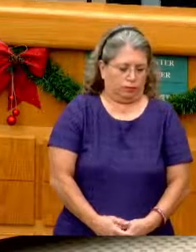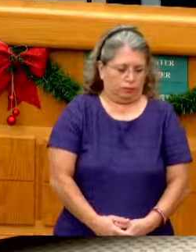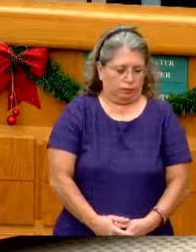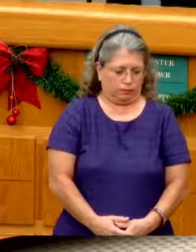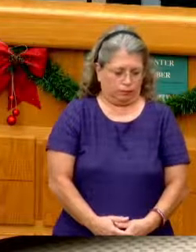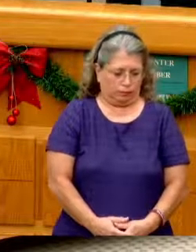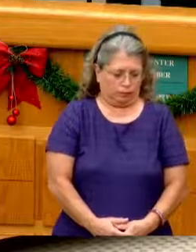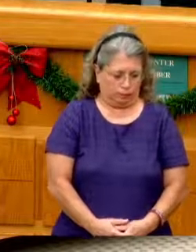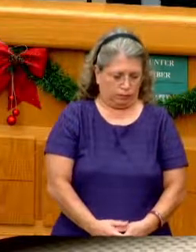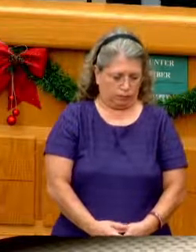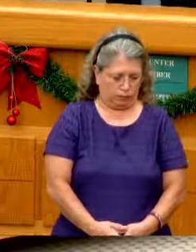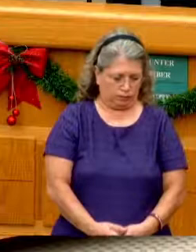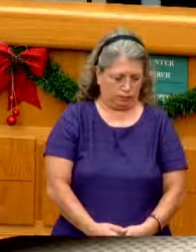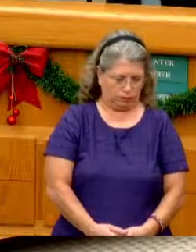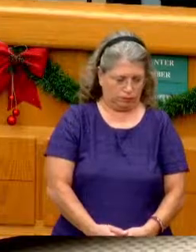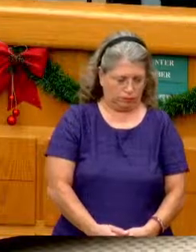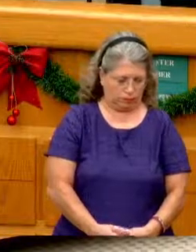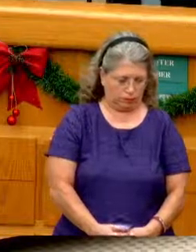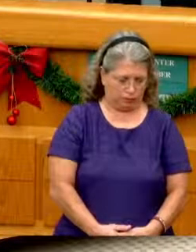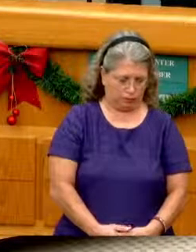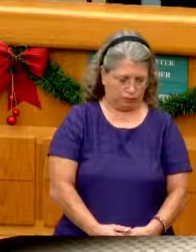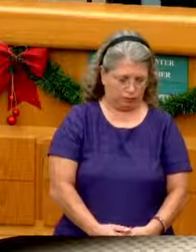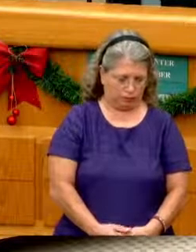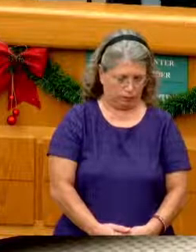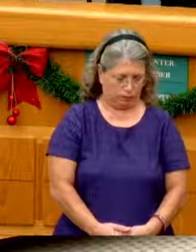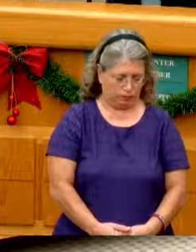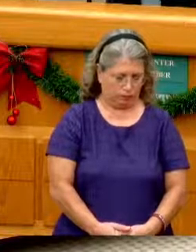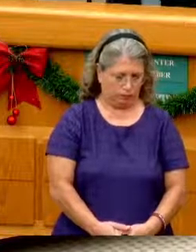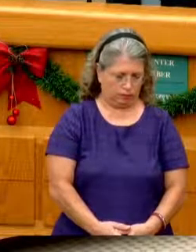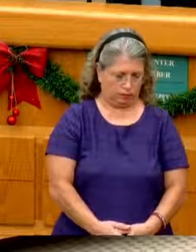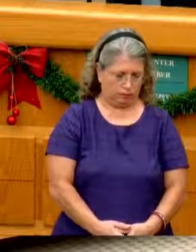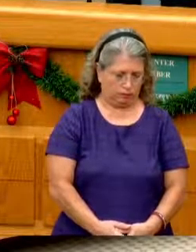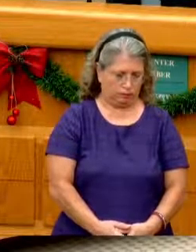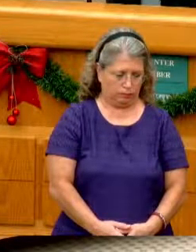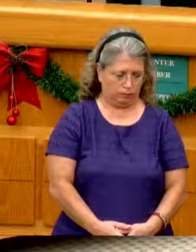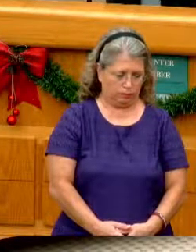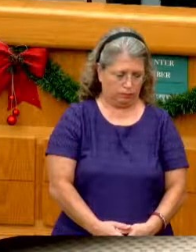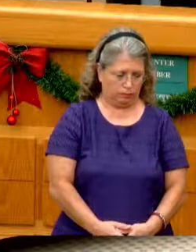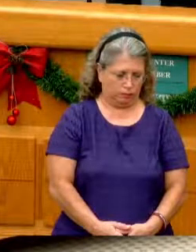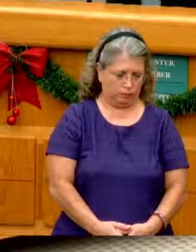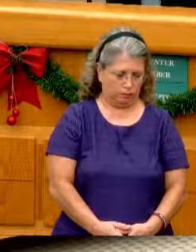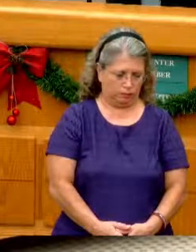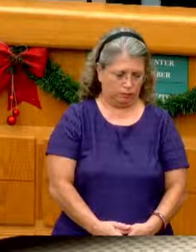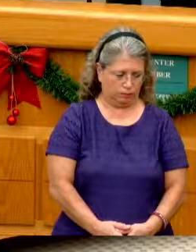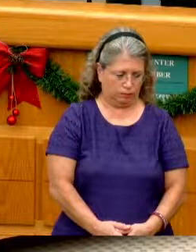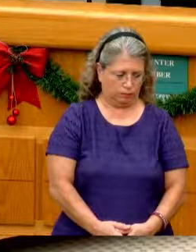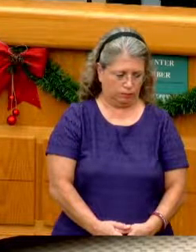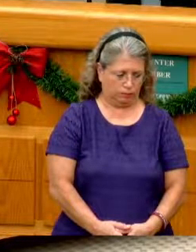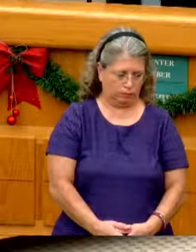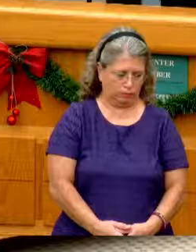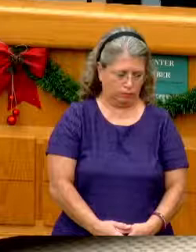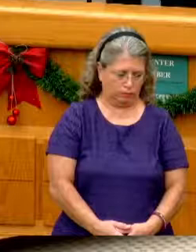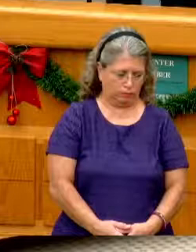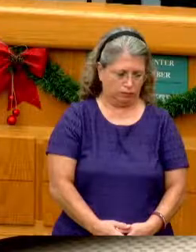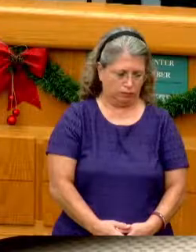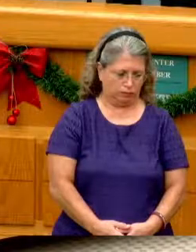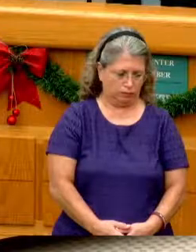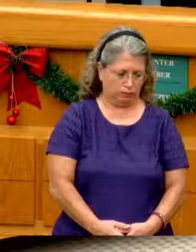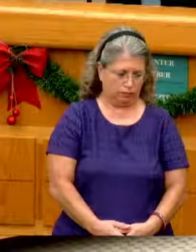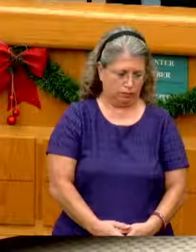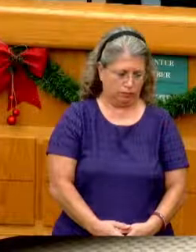que consiste en vacunar a personas mayores de 65 años. El segundo esfuerzo incluyó la coordinación con algunos centros de atención